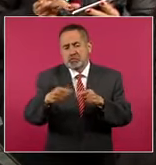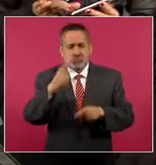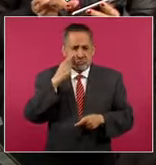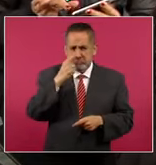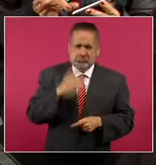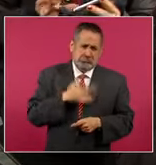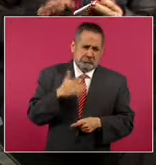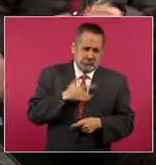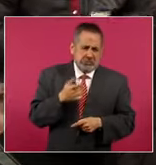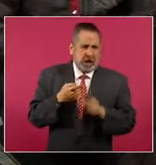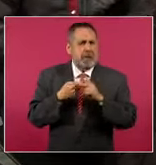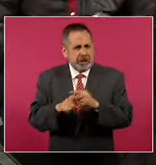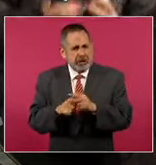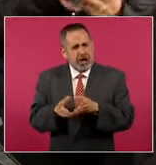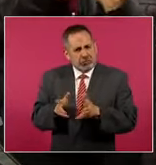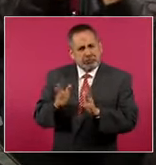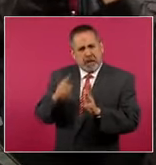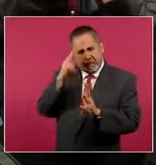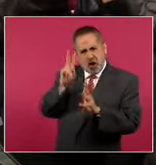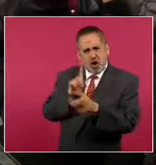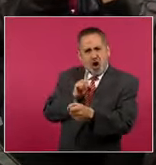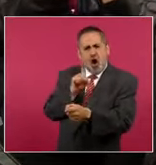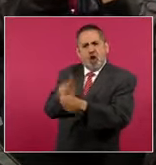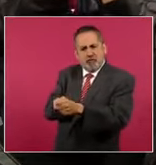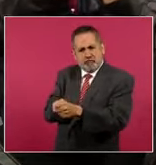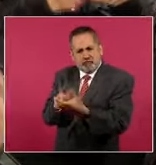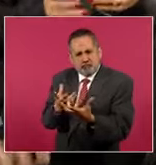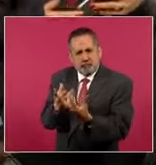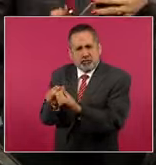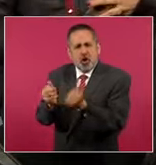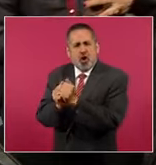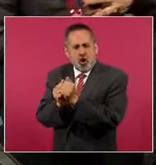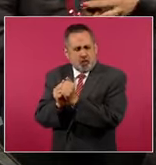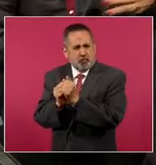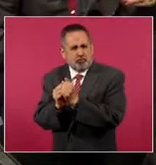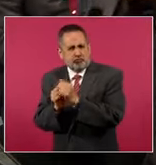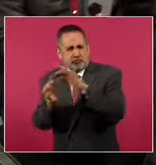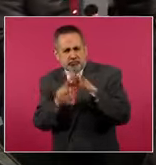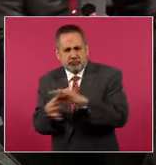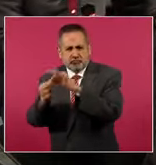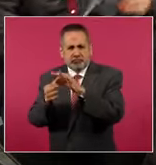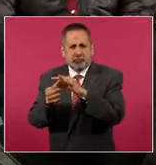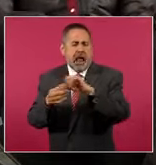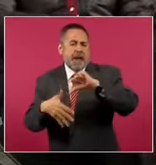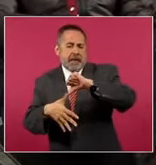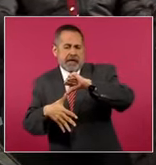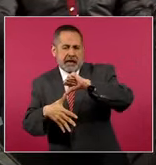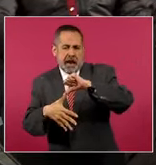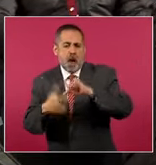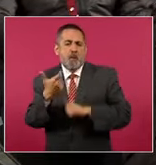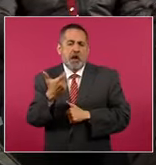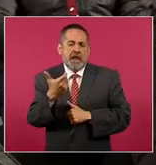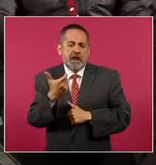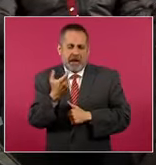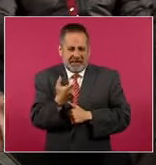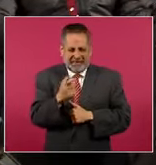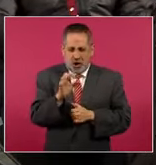viable empezar a caminar a México hacia esa política, hacia integrarse a América Latina a una moneda